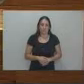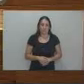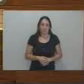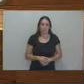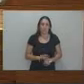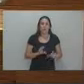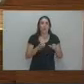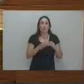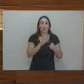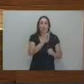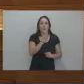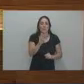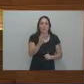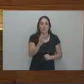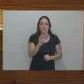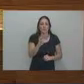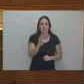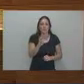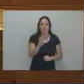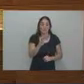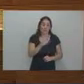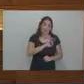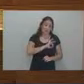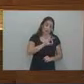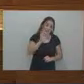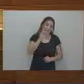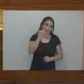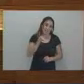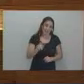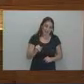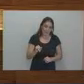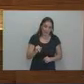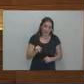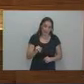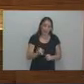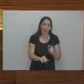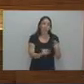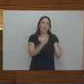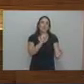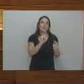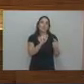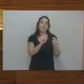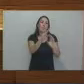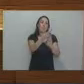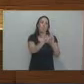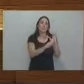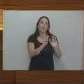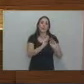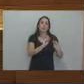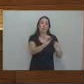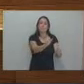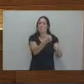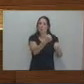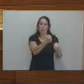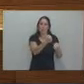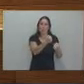El Partido Popular, señora Fernández, nos negó la oportunidad de discutir con ustedes sus propuestas programáticas. Valoro